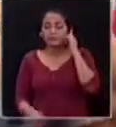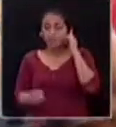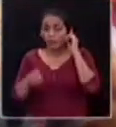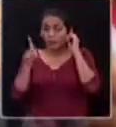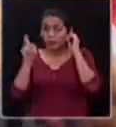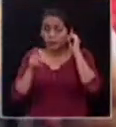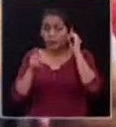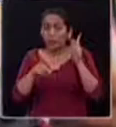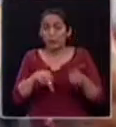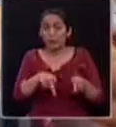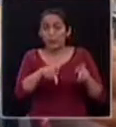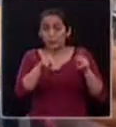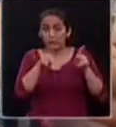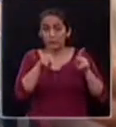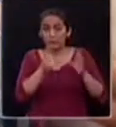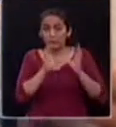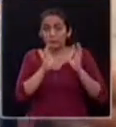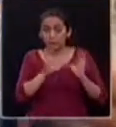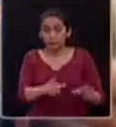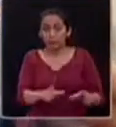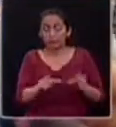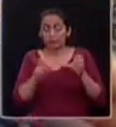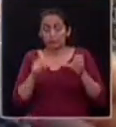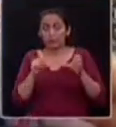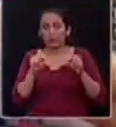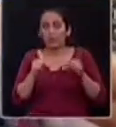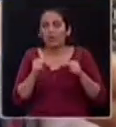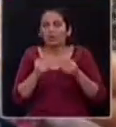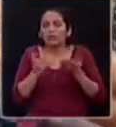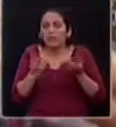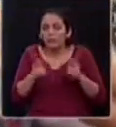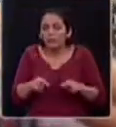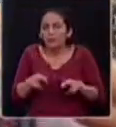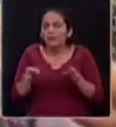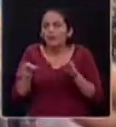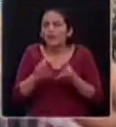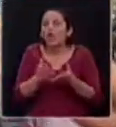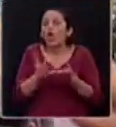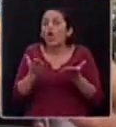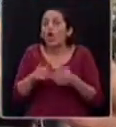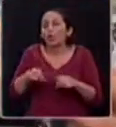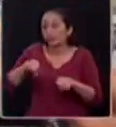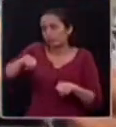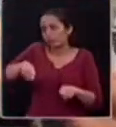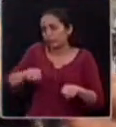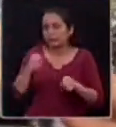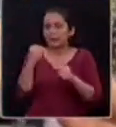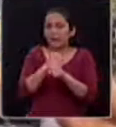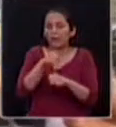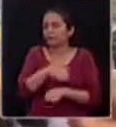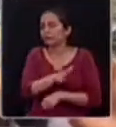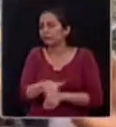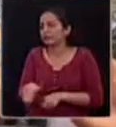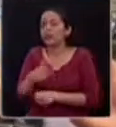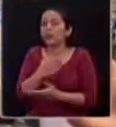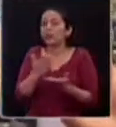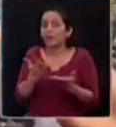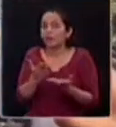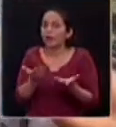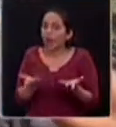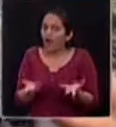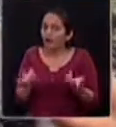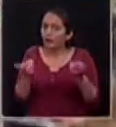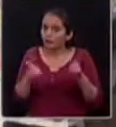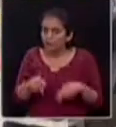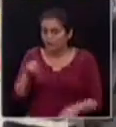de operación. Y el permiso de operación también tiene que tener un recorrido con rutas y frecuencias. Para eso se le va a obligar que tengan el GPS para poderlos